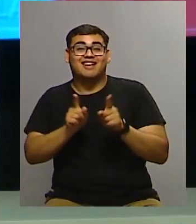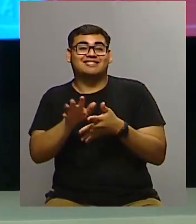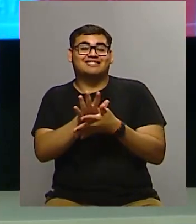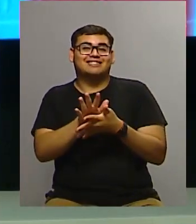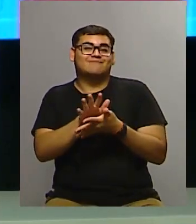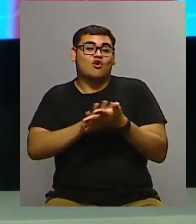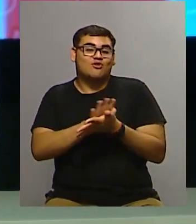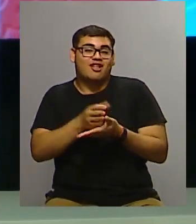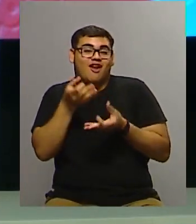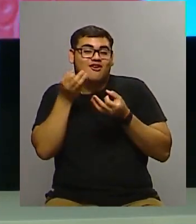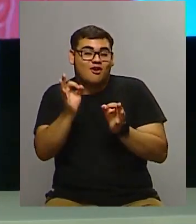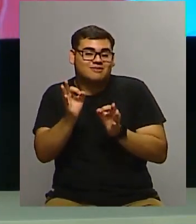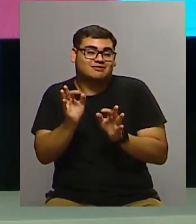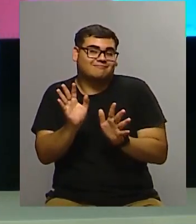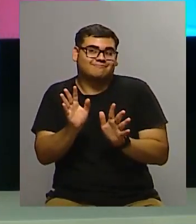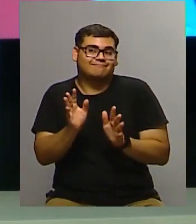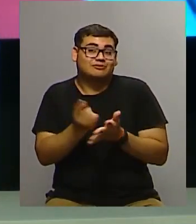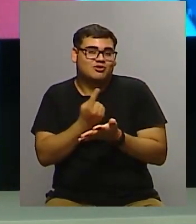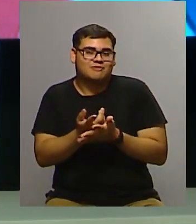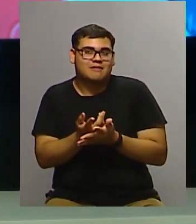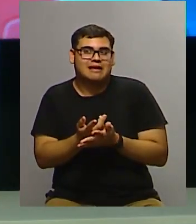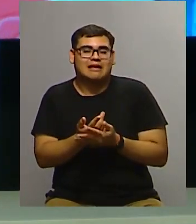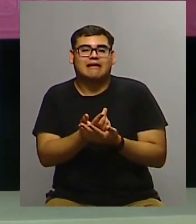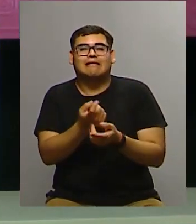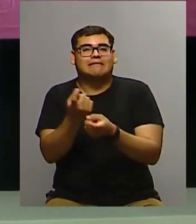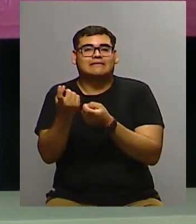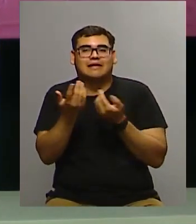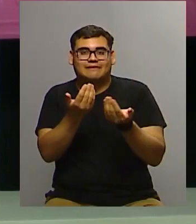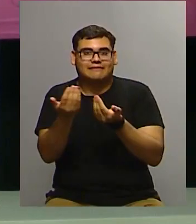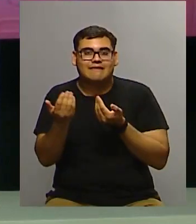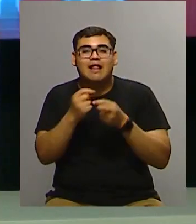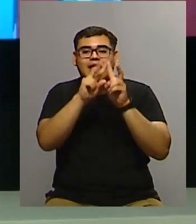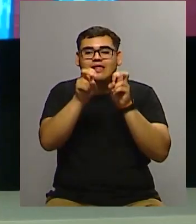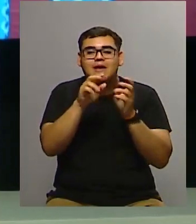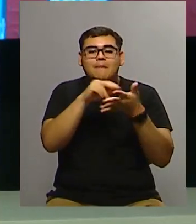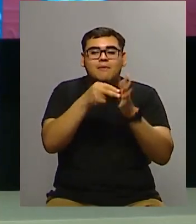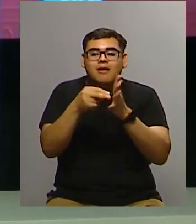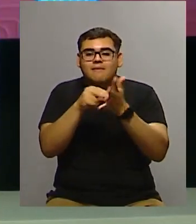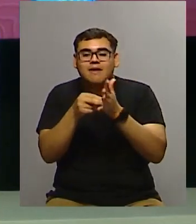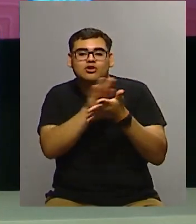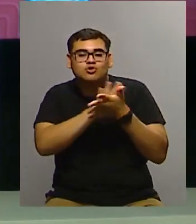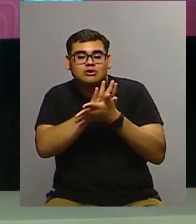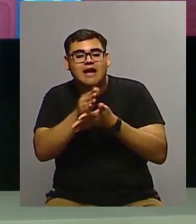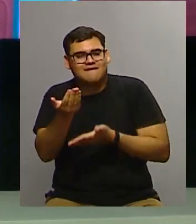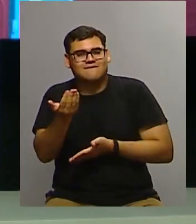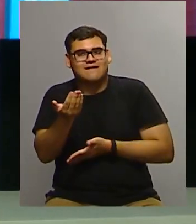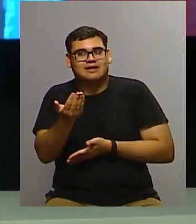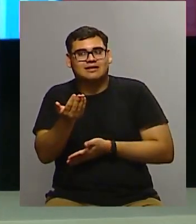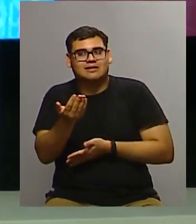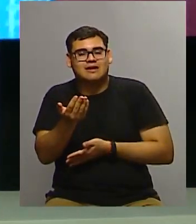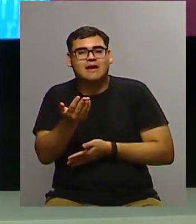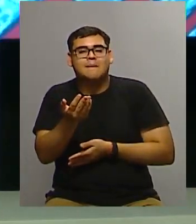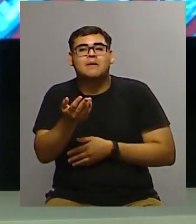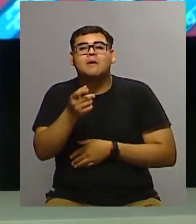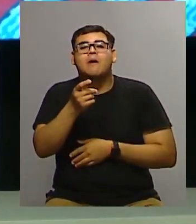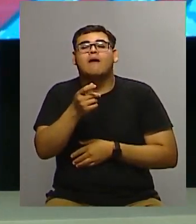todo, al contrario, me quedan un montón de temas por solucionar. Pero el que es legislador tiene que legislar,